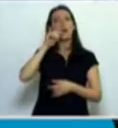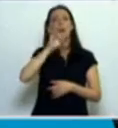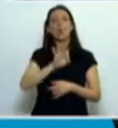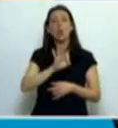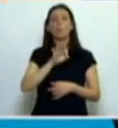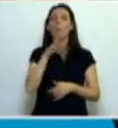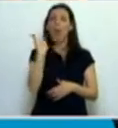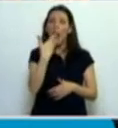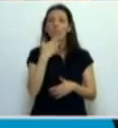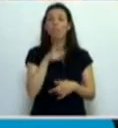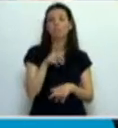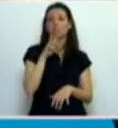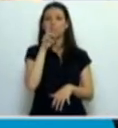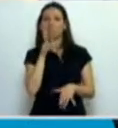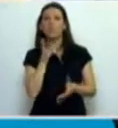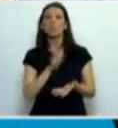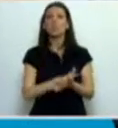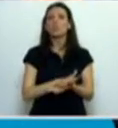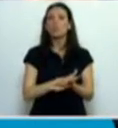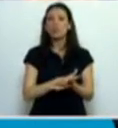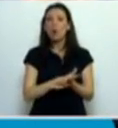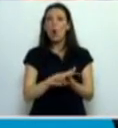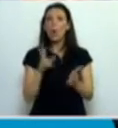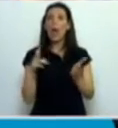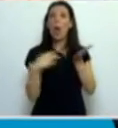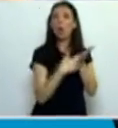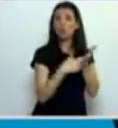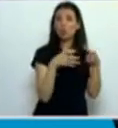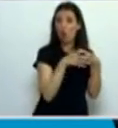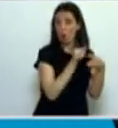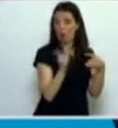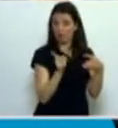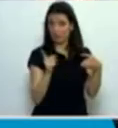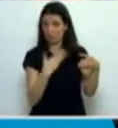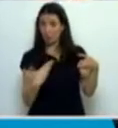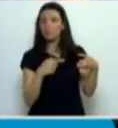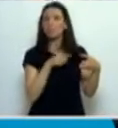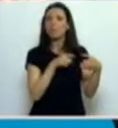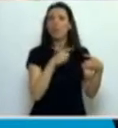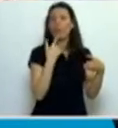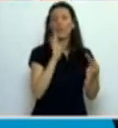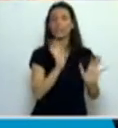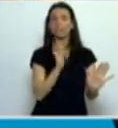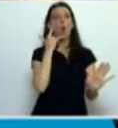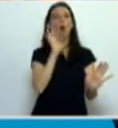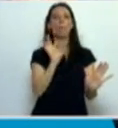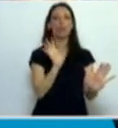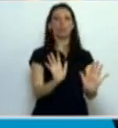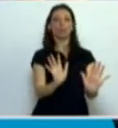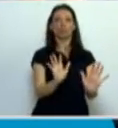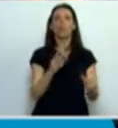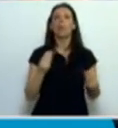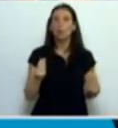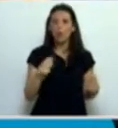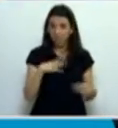digamos, como la pretensión, digamos, de los auditores de la oposición que se abstienen de opinar porque sostienen que se